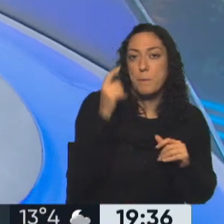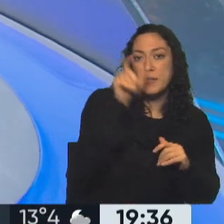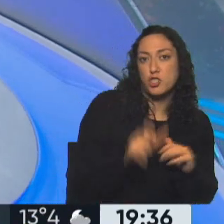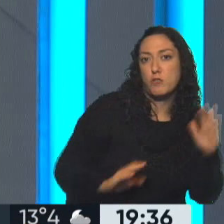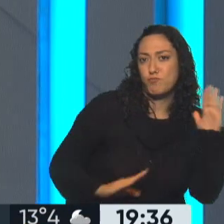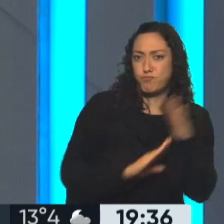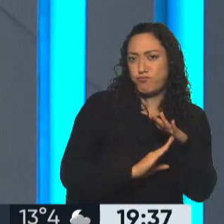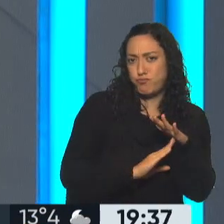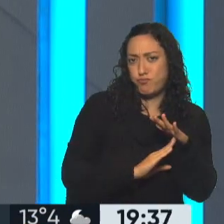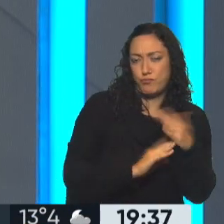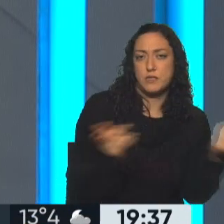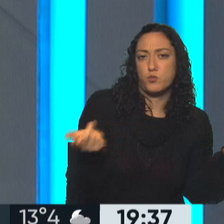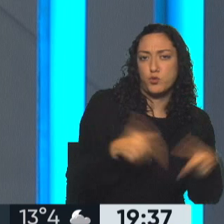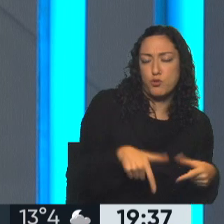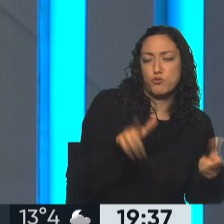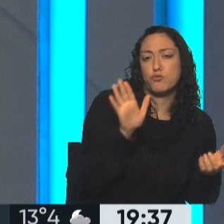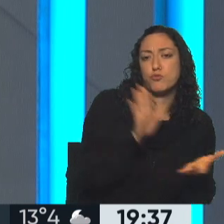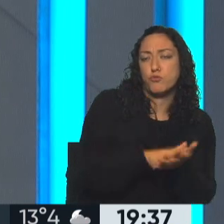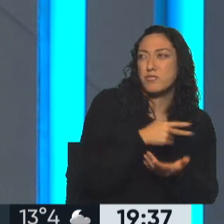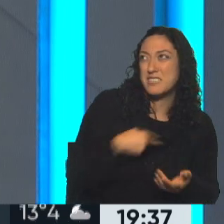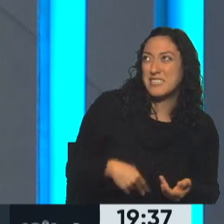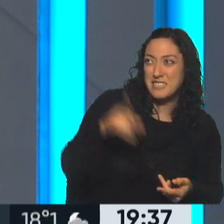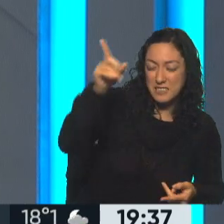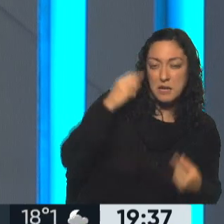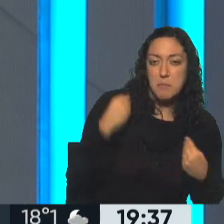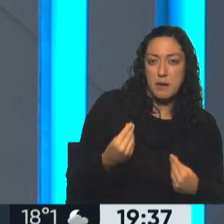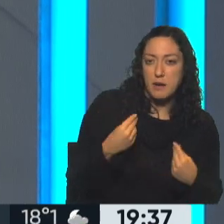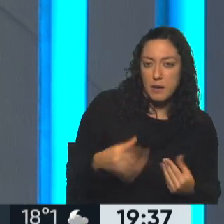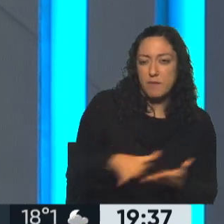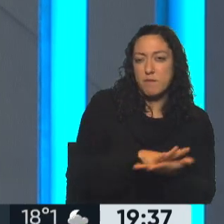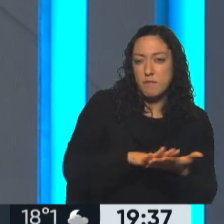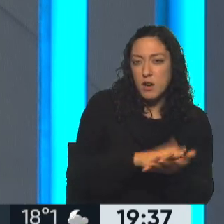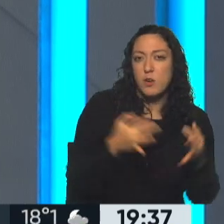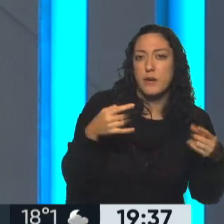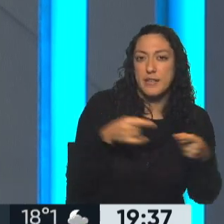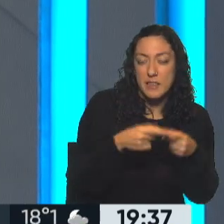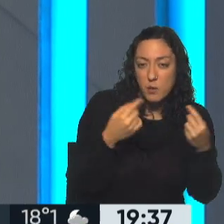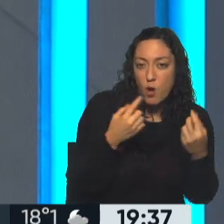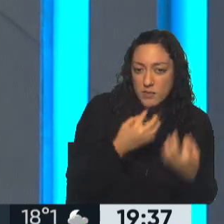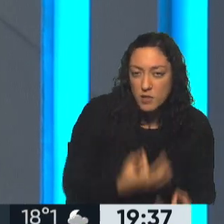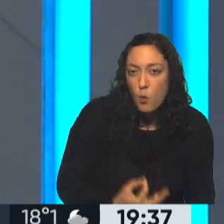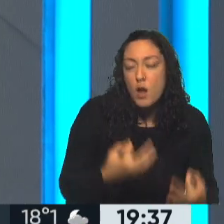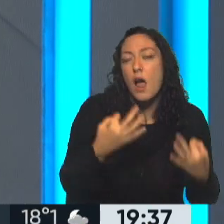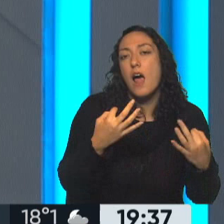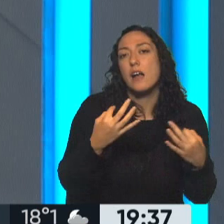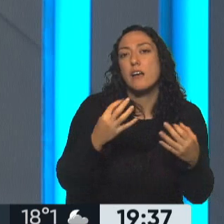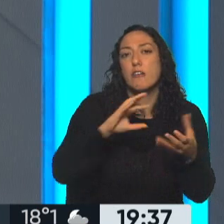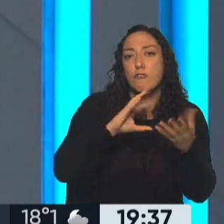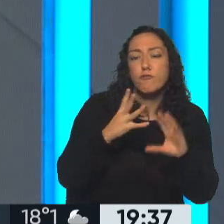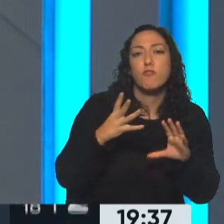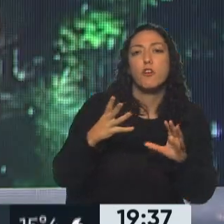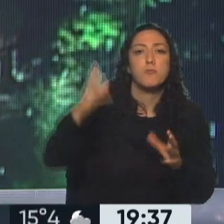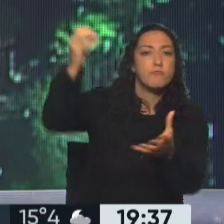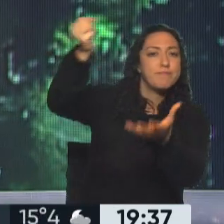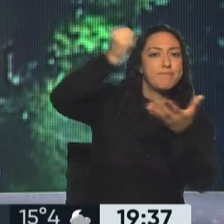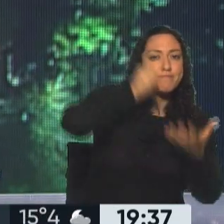alto cargo de China para poder básicamente garantizar, ¿no?, esto de un nuevo paquete, un nuevo